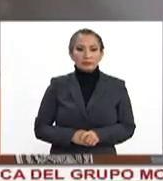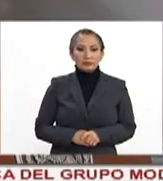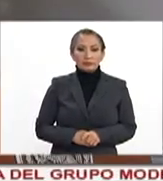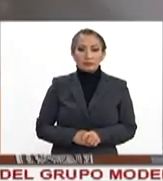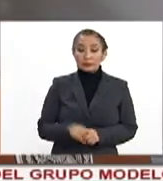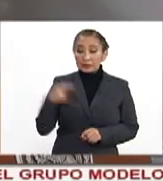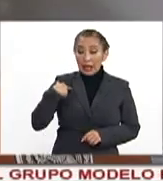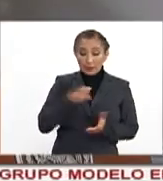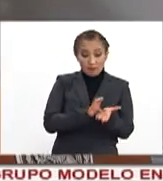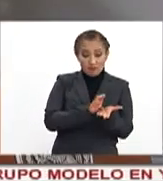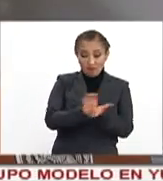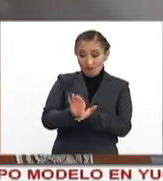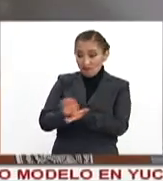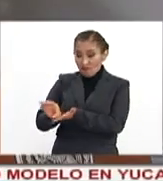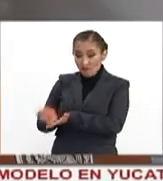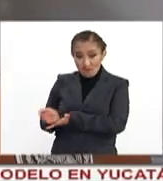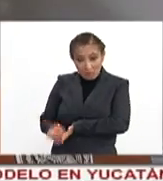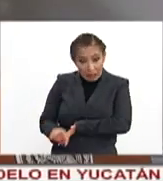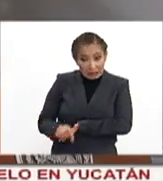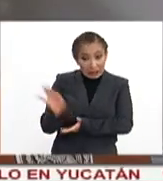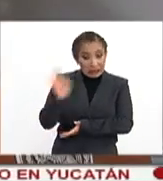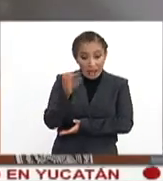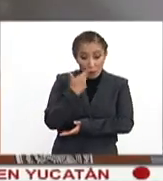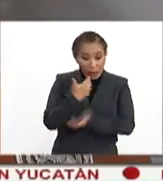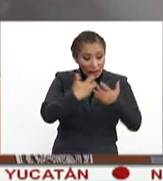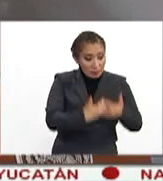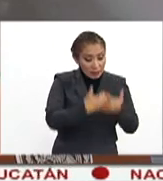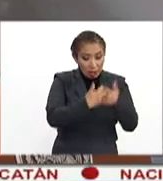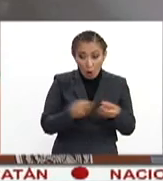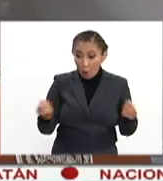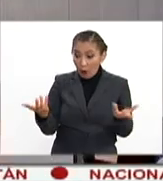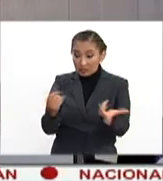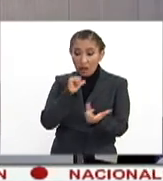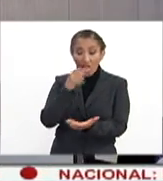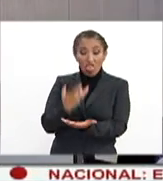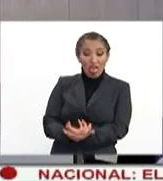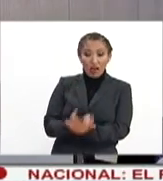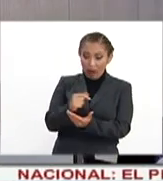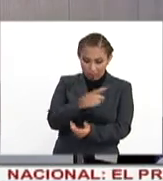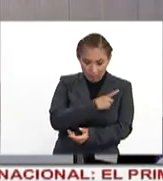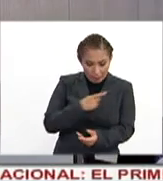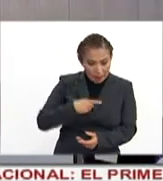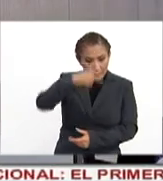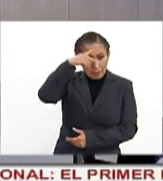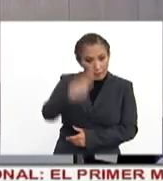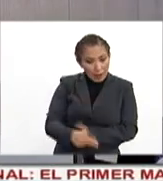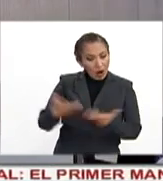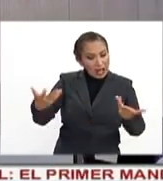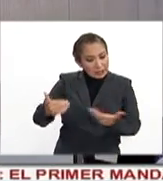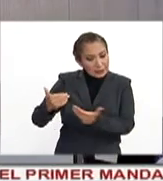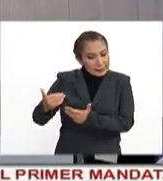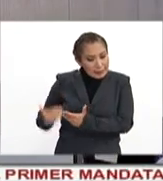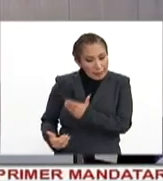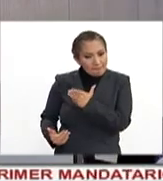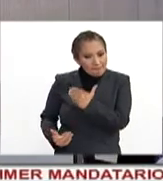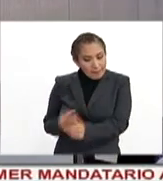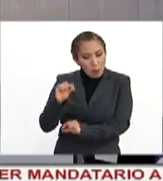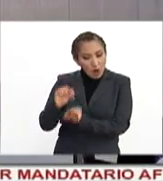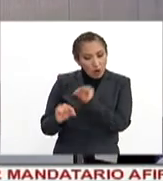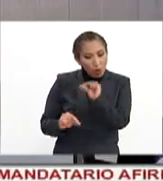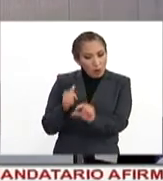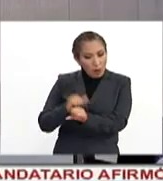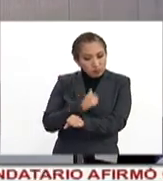Hay que repartir si no se produce y si no se genera. Y eso es lo que México ha venido